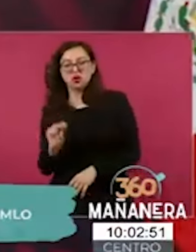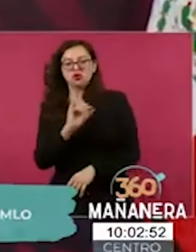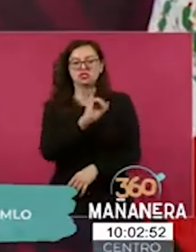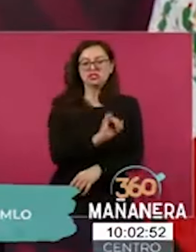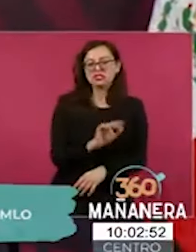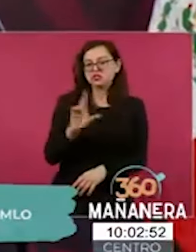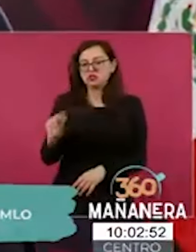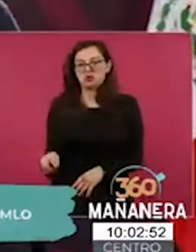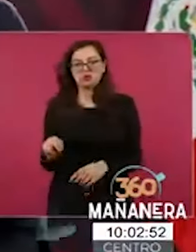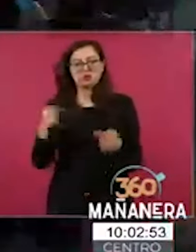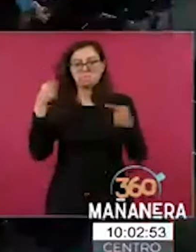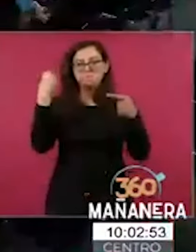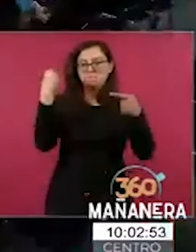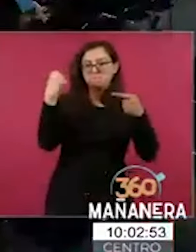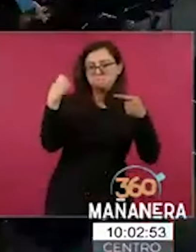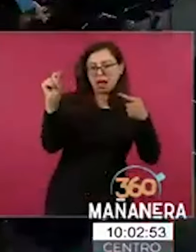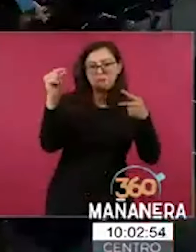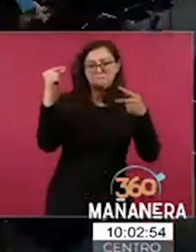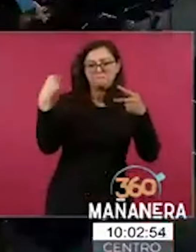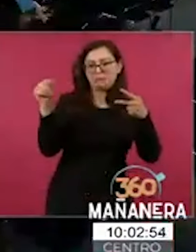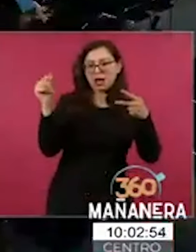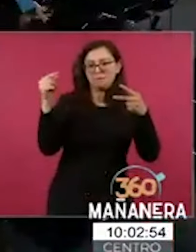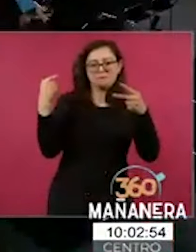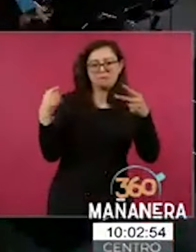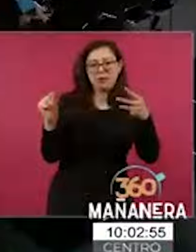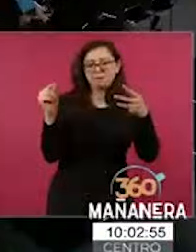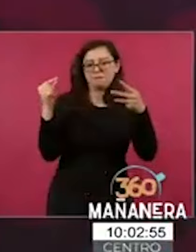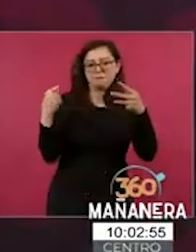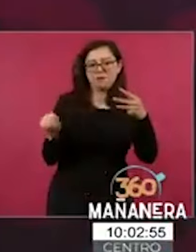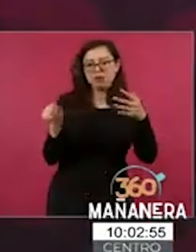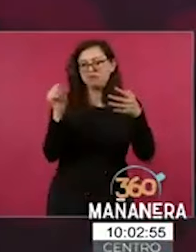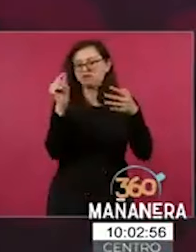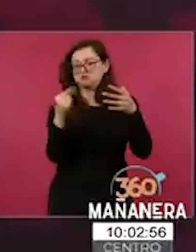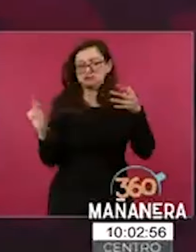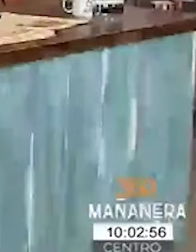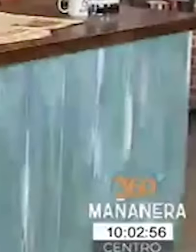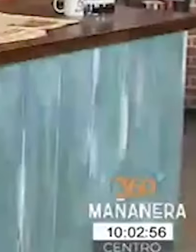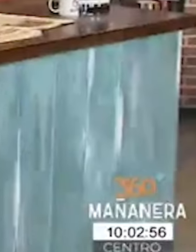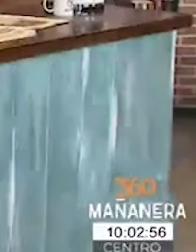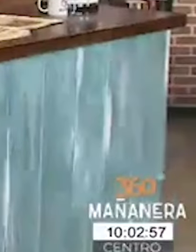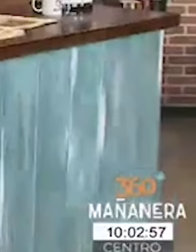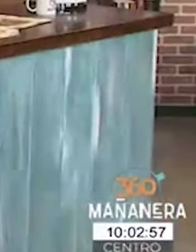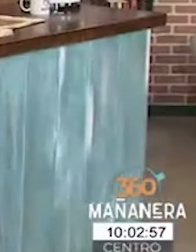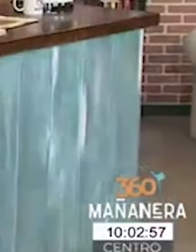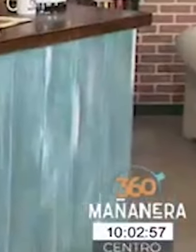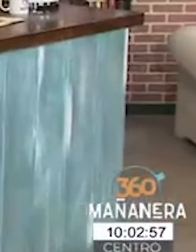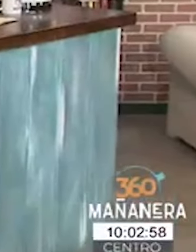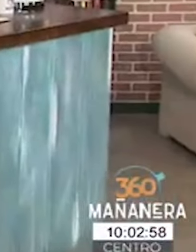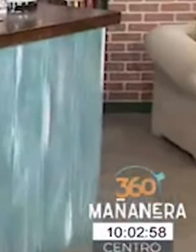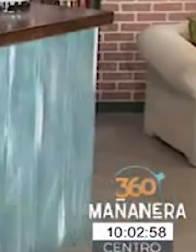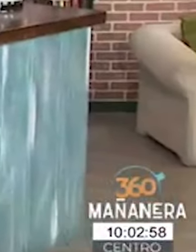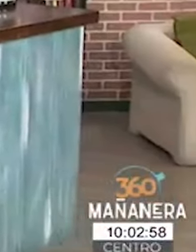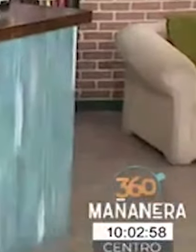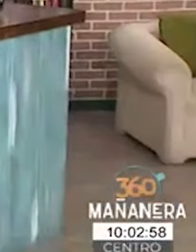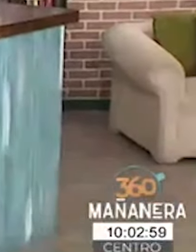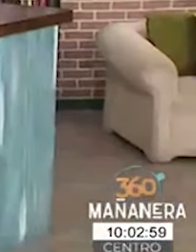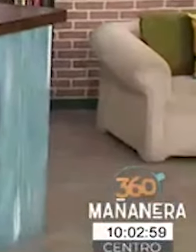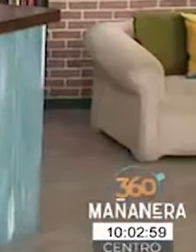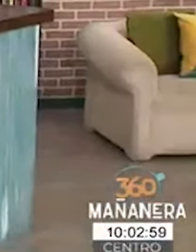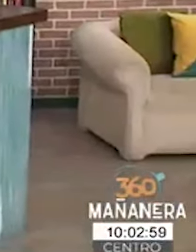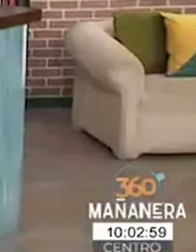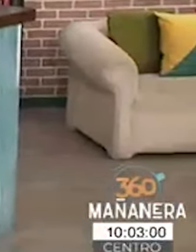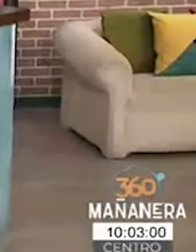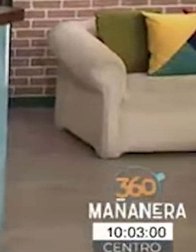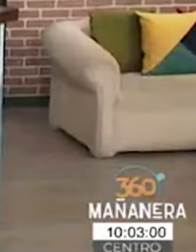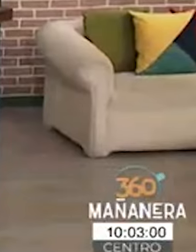sin a ver si un renglón cuando mucho, por acción. ¿Y qué tenemos entre López Obrador y Claudia Sheinbaum? Bueno, pues